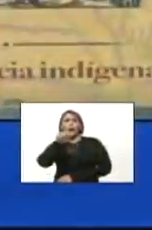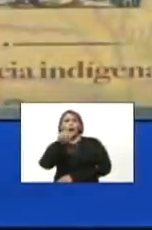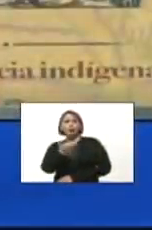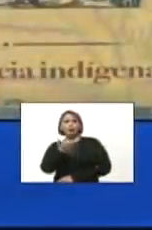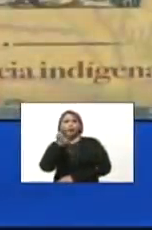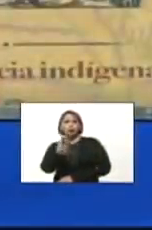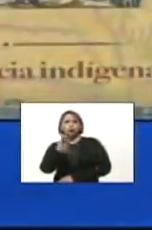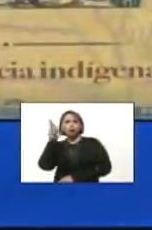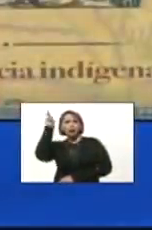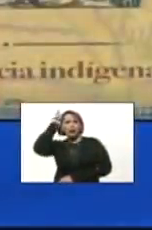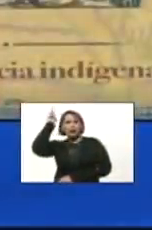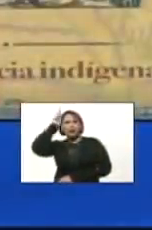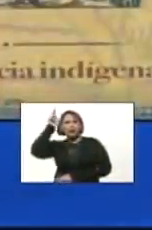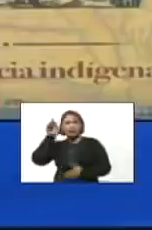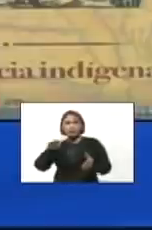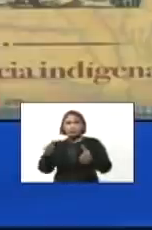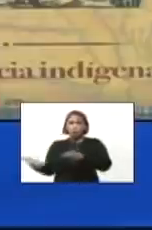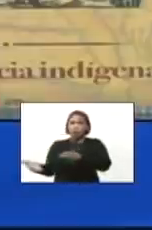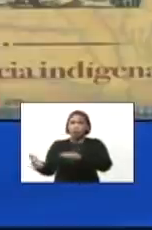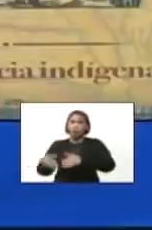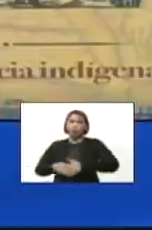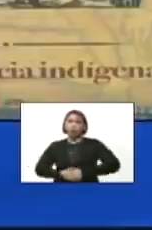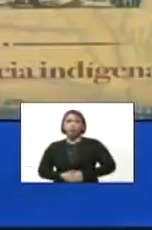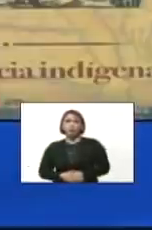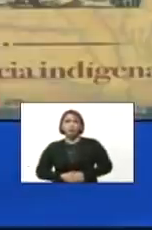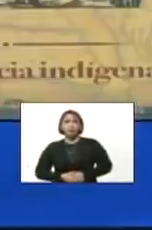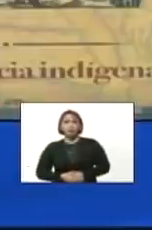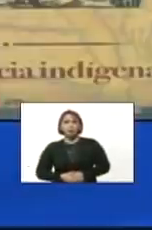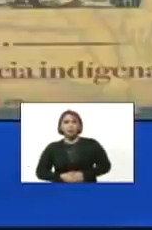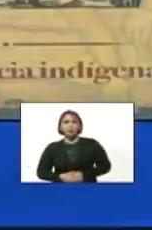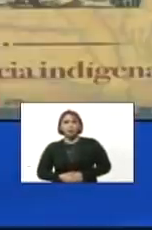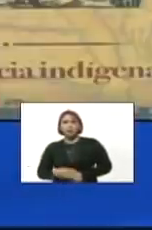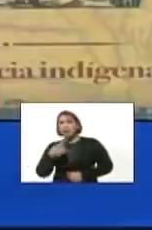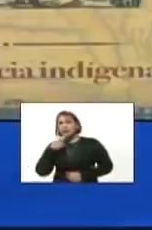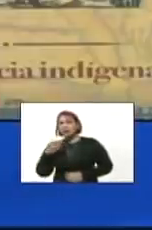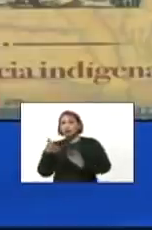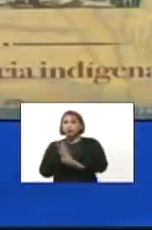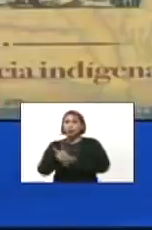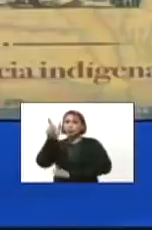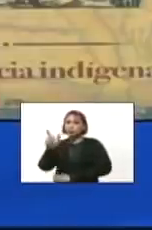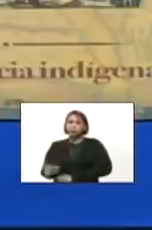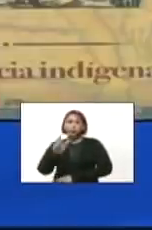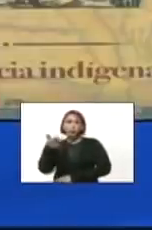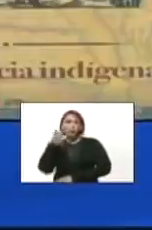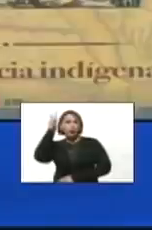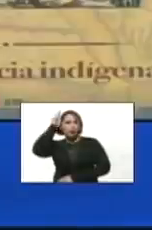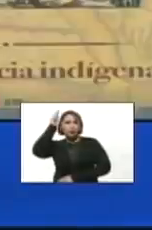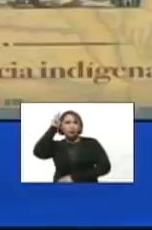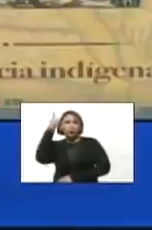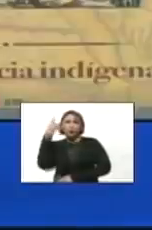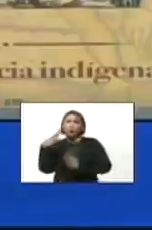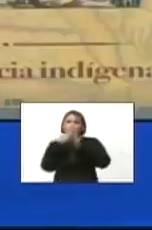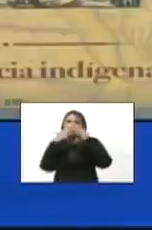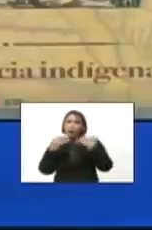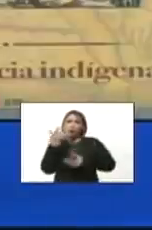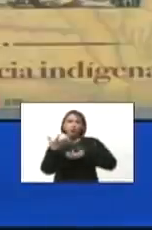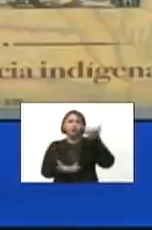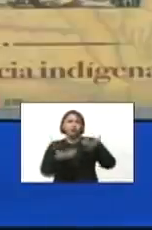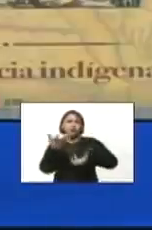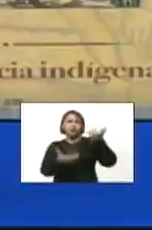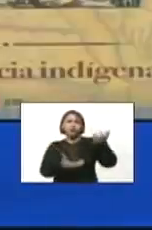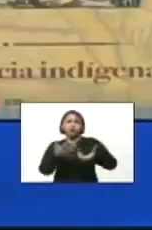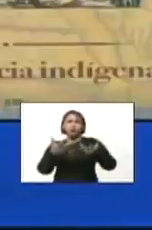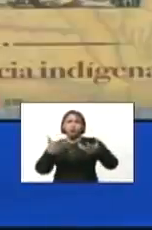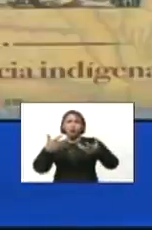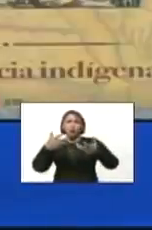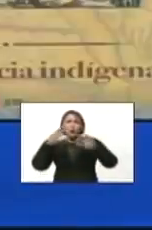El cacique ha caído, refiriéndose a Guaycaipuro. Todo es fuego y desolación. ¡Ah,